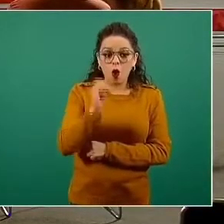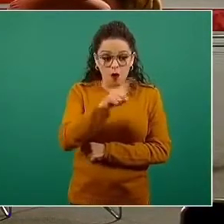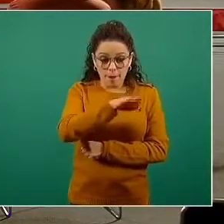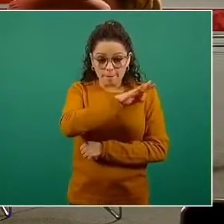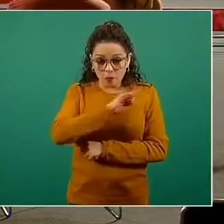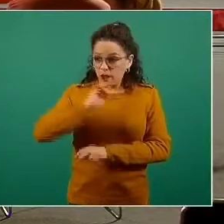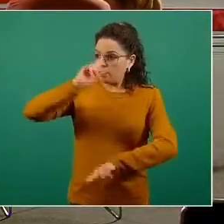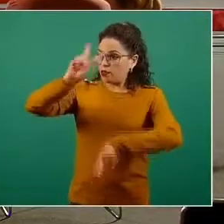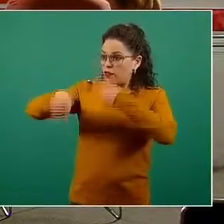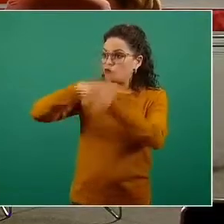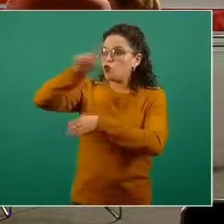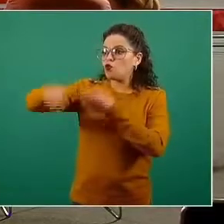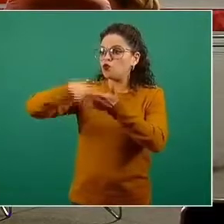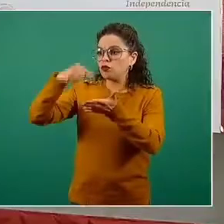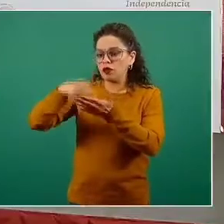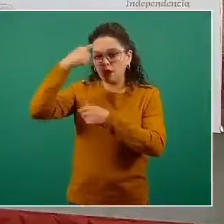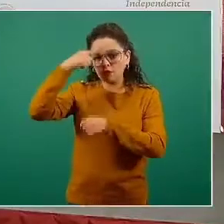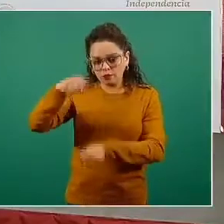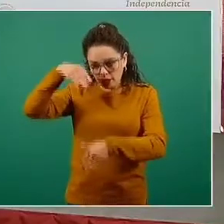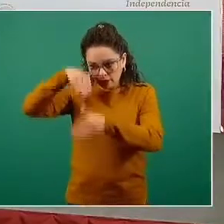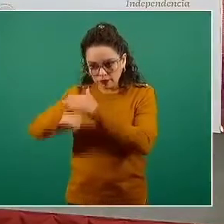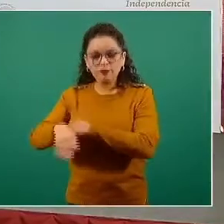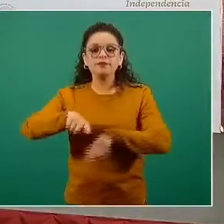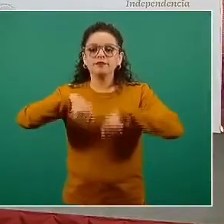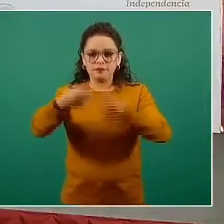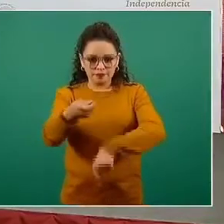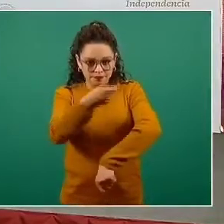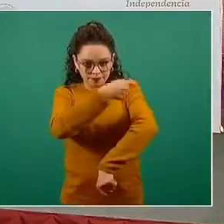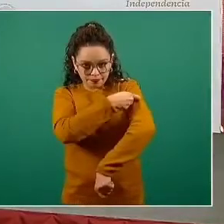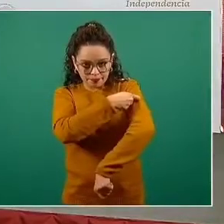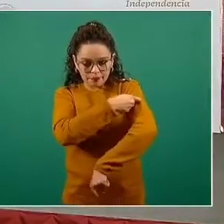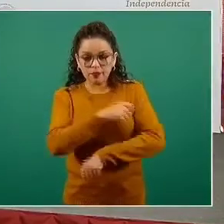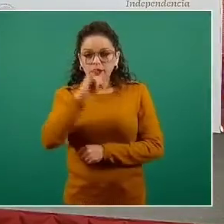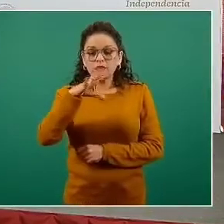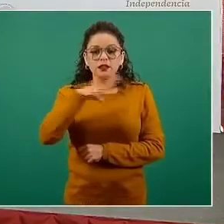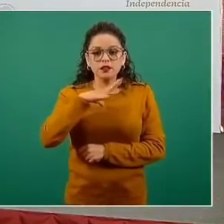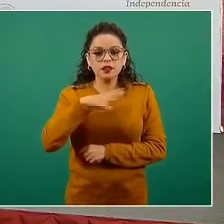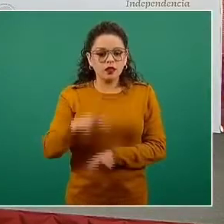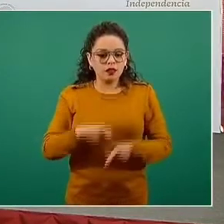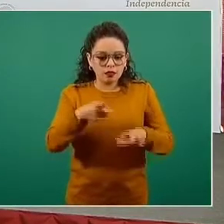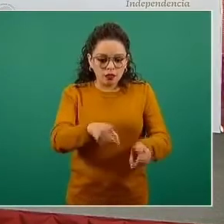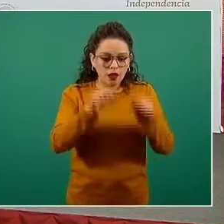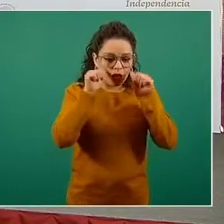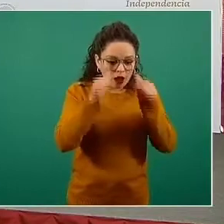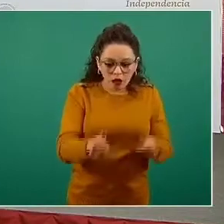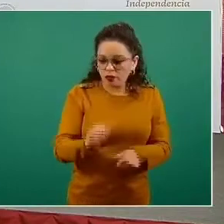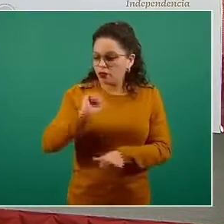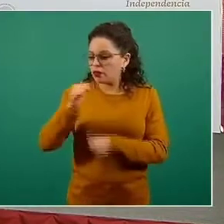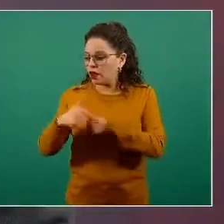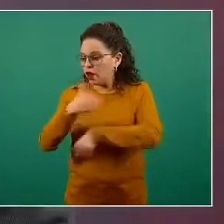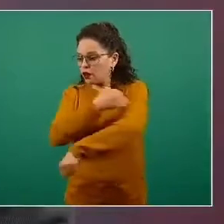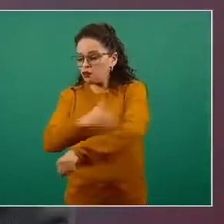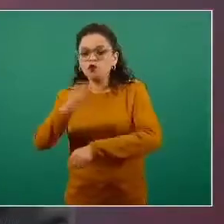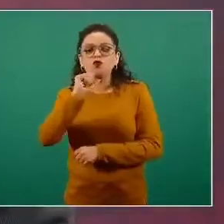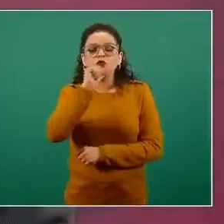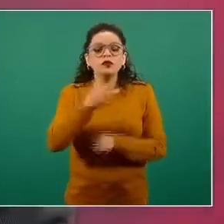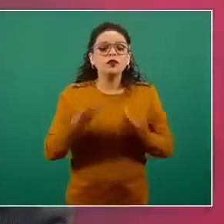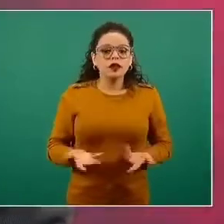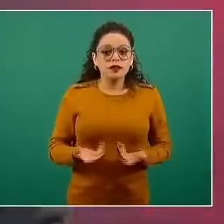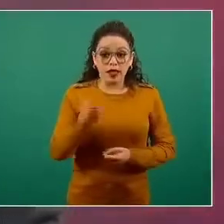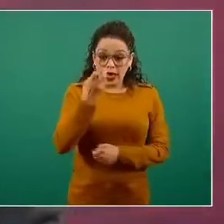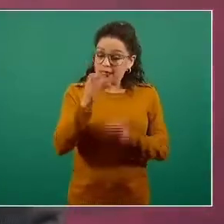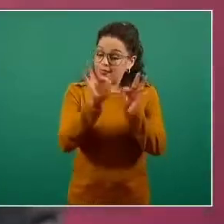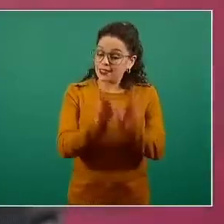un punto de vacunación, si tiene o no asistencia, etcétera. Todas estas condiciones son muy importantes para